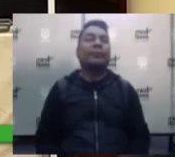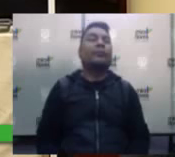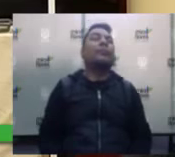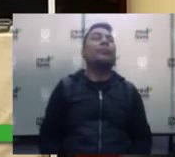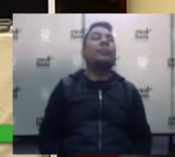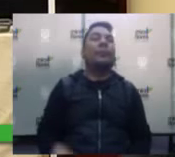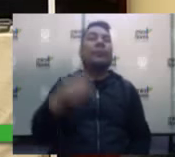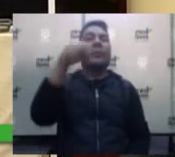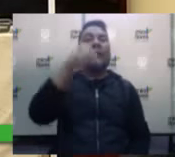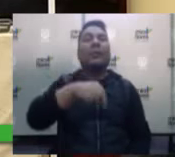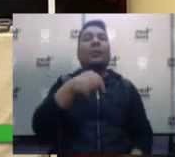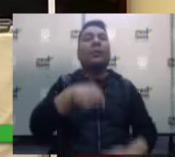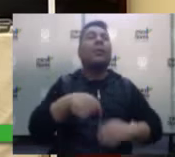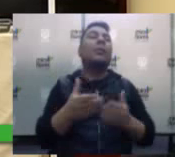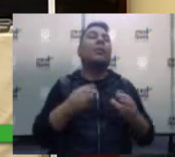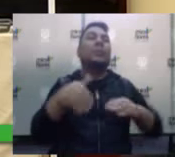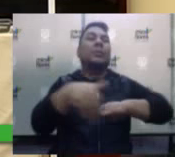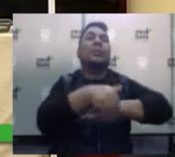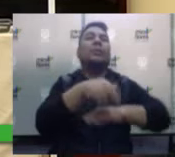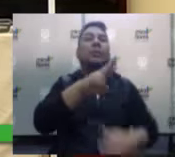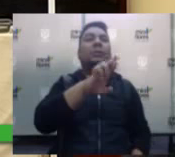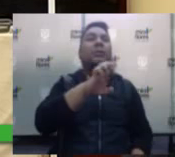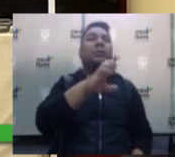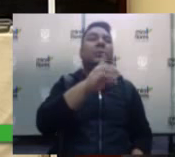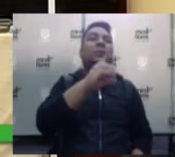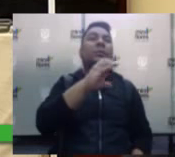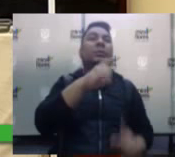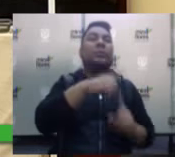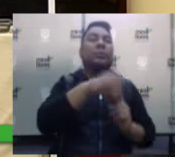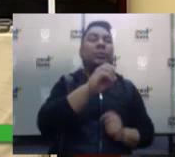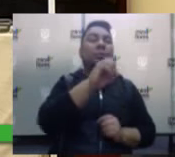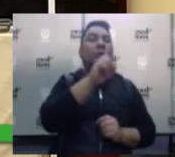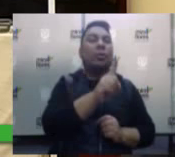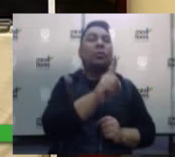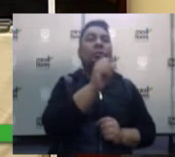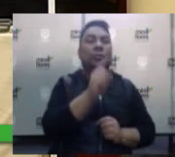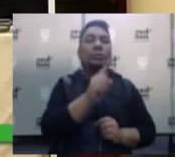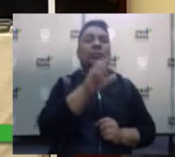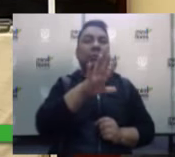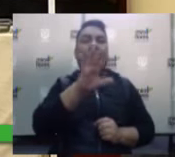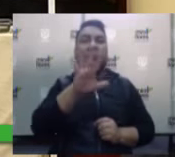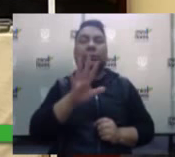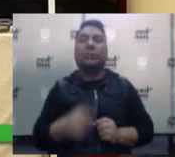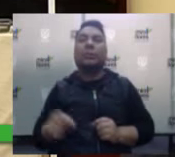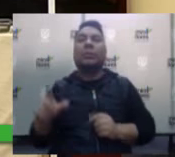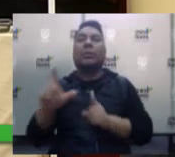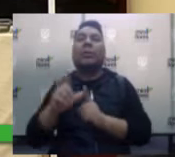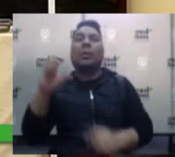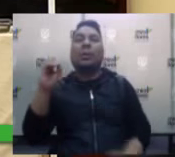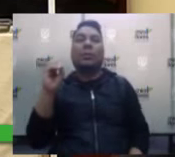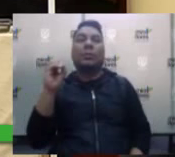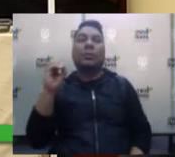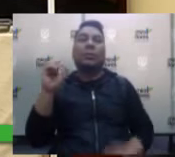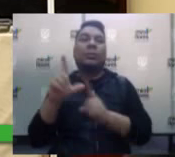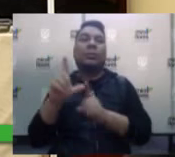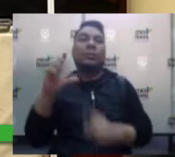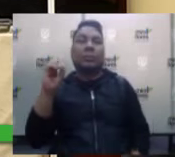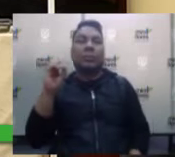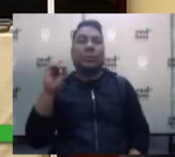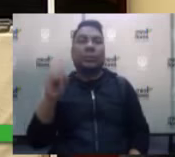Ubicación 70, Avenida Reducto, cuadra 11, frente al 1155. Letra O.